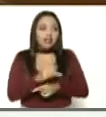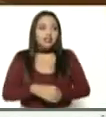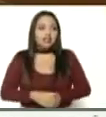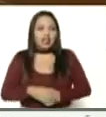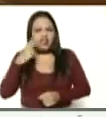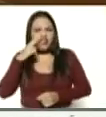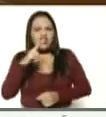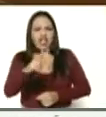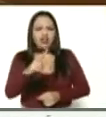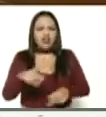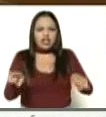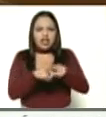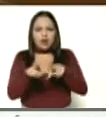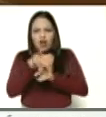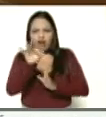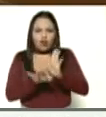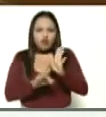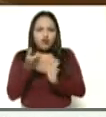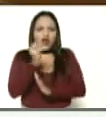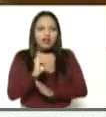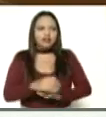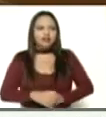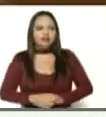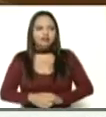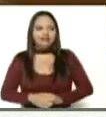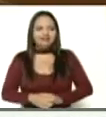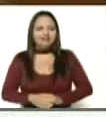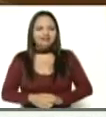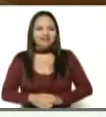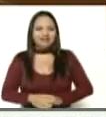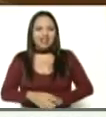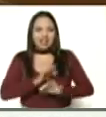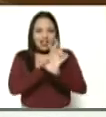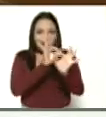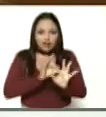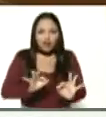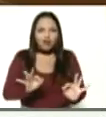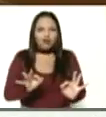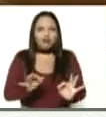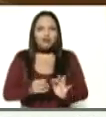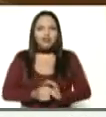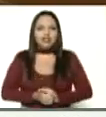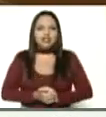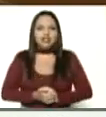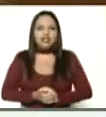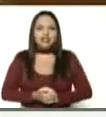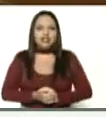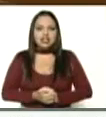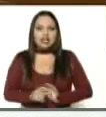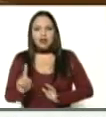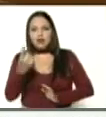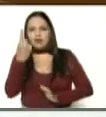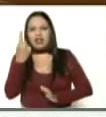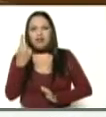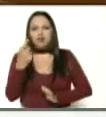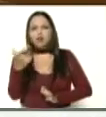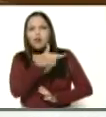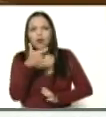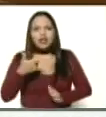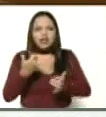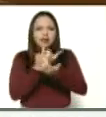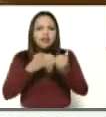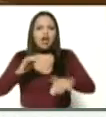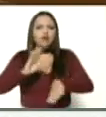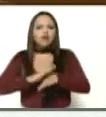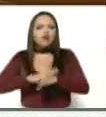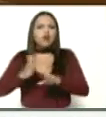que lo vieron como lo que realmente en el fondo era, ¿no? Quizás no en la forma, sino en el fondo, que era un primer intento de independencia. ¿Por qué? Porque